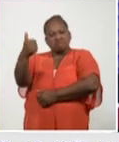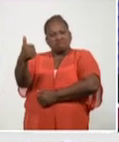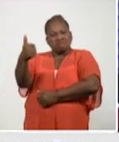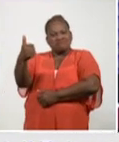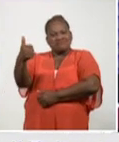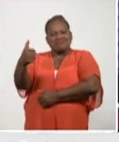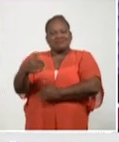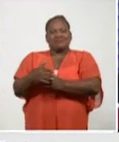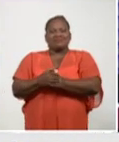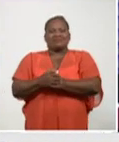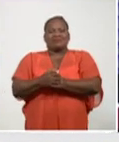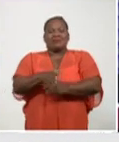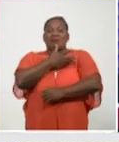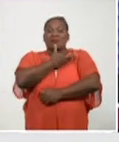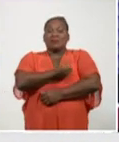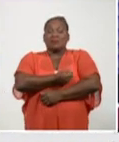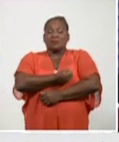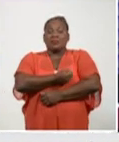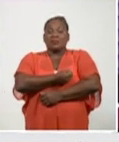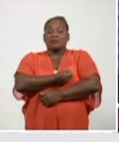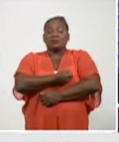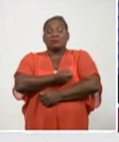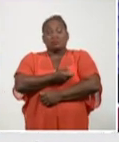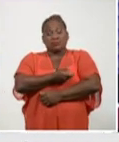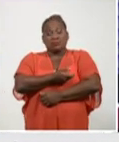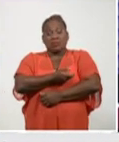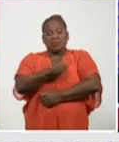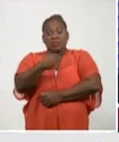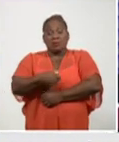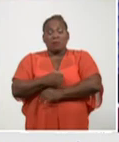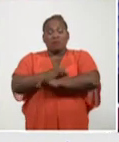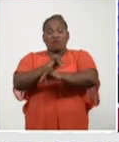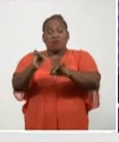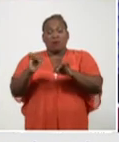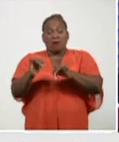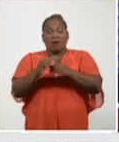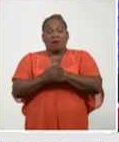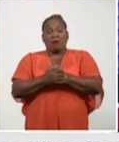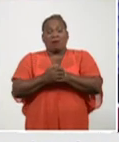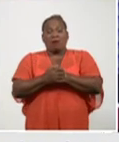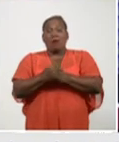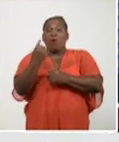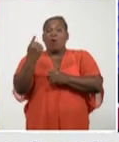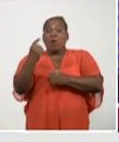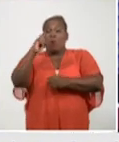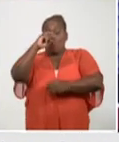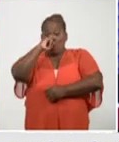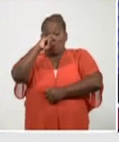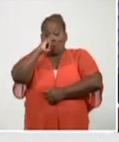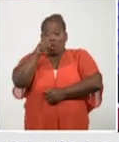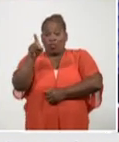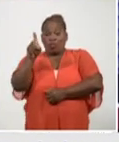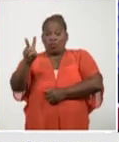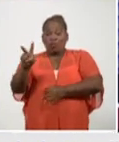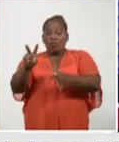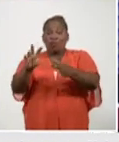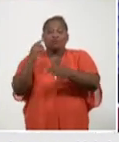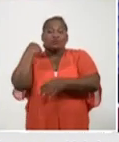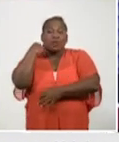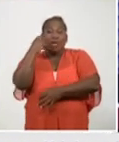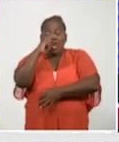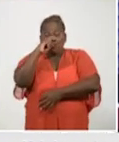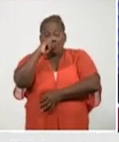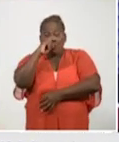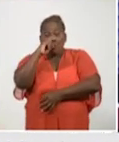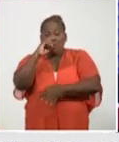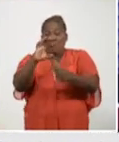Pero lamentablemente tenemos que informar que hoy tenemos un niño de 12 años de edad en estado crítico, que